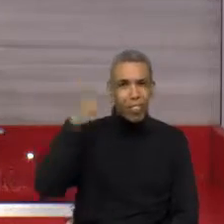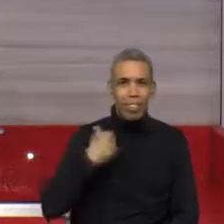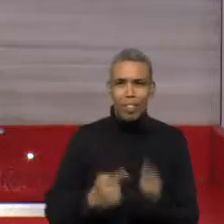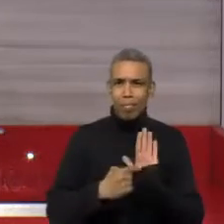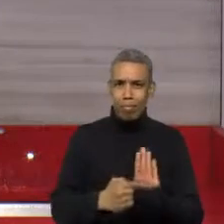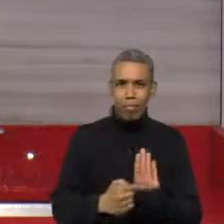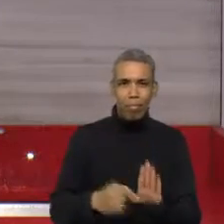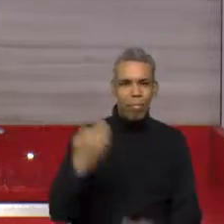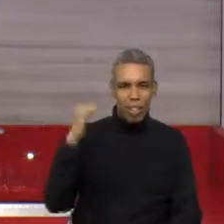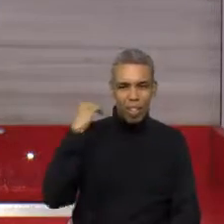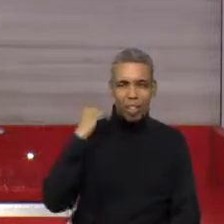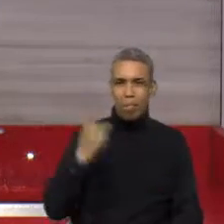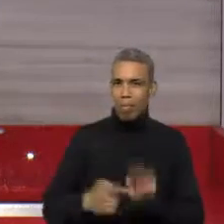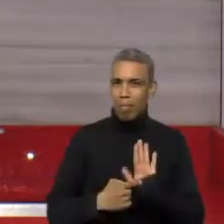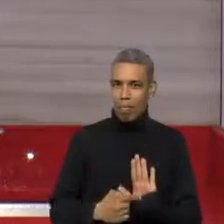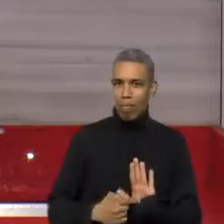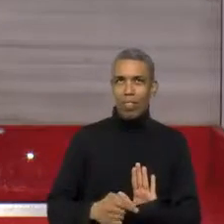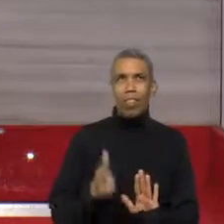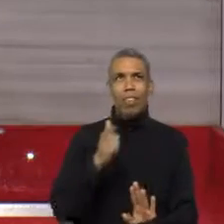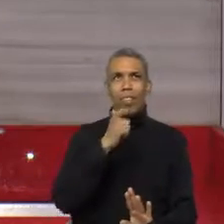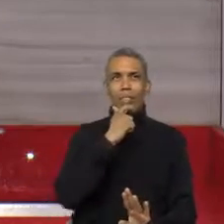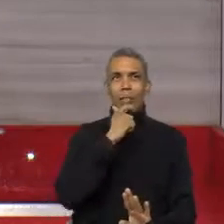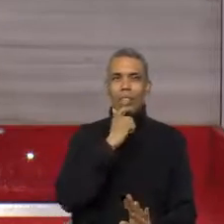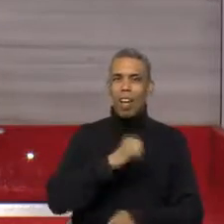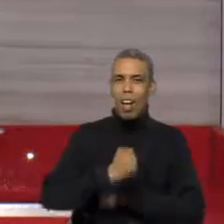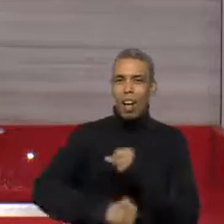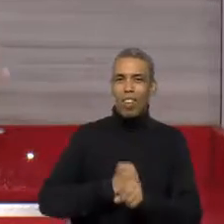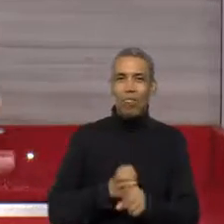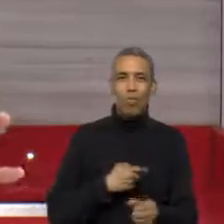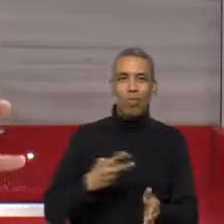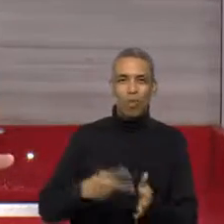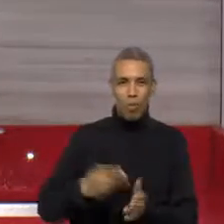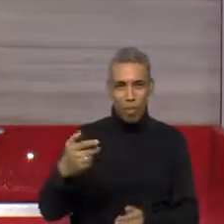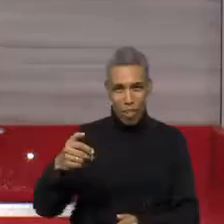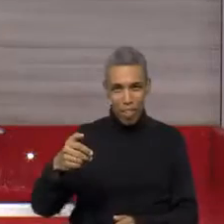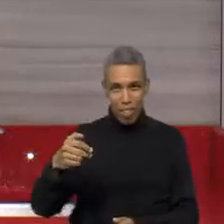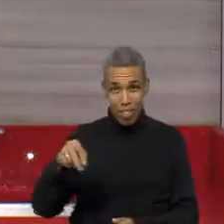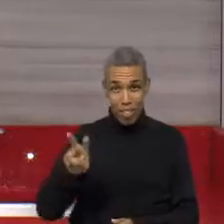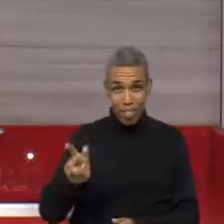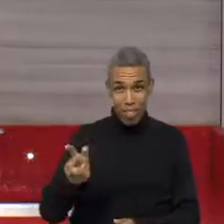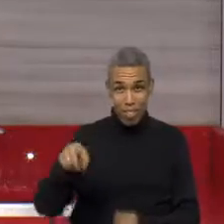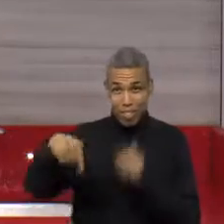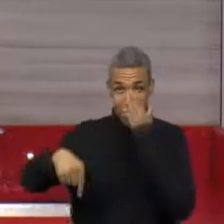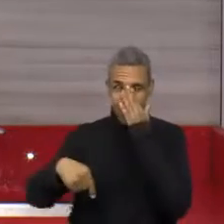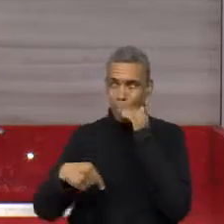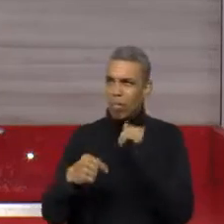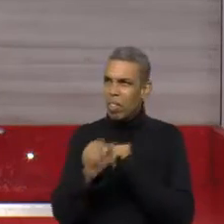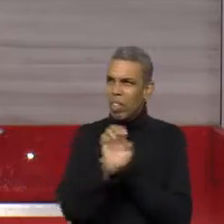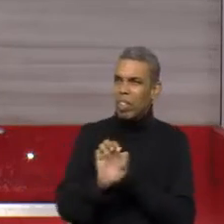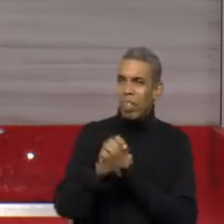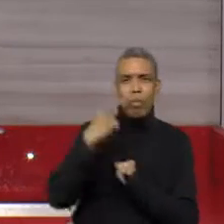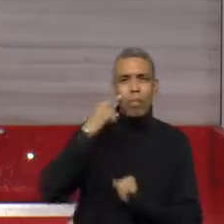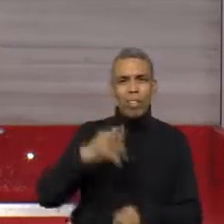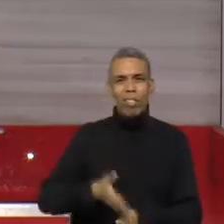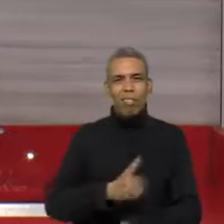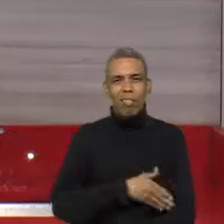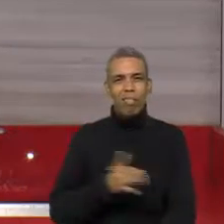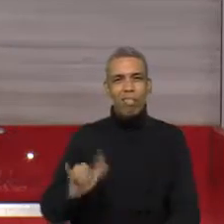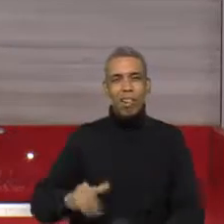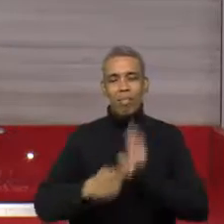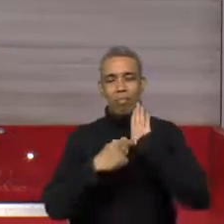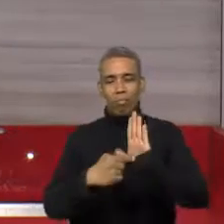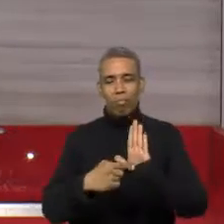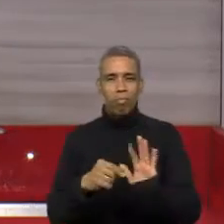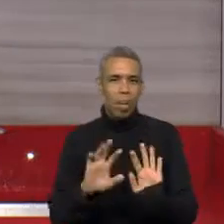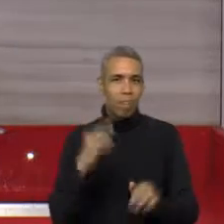programa este nuevo año. Entonces vamos a hacer un ceviche de camarón. Tengo por acá mango y tengo por acá para